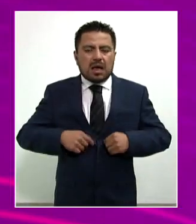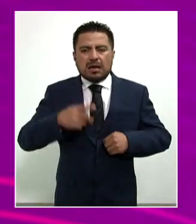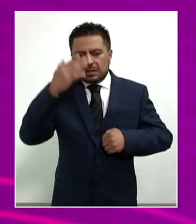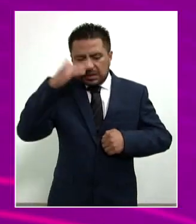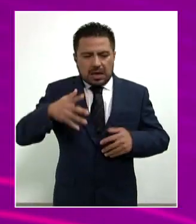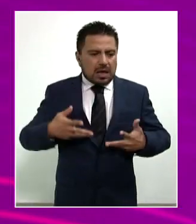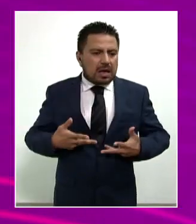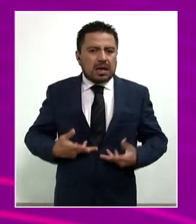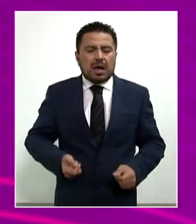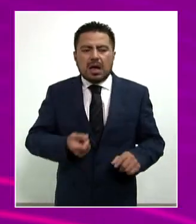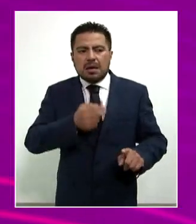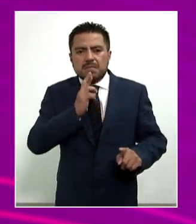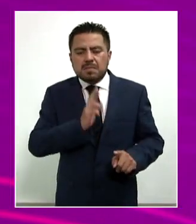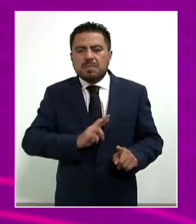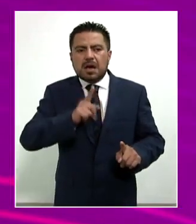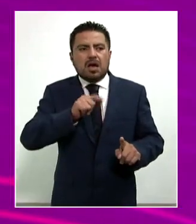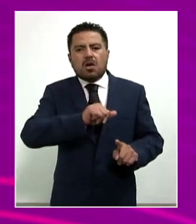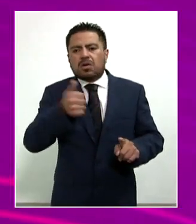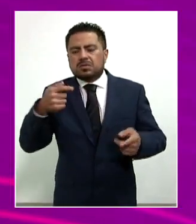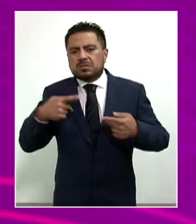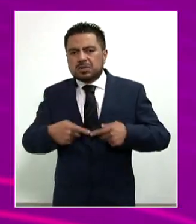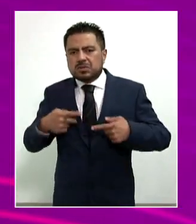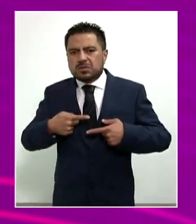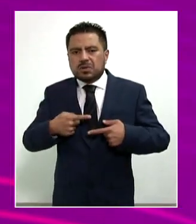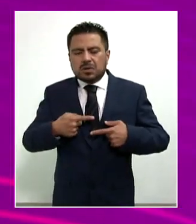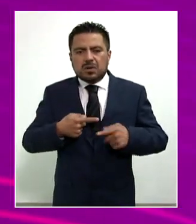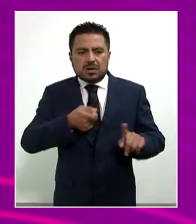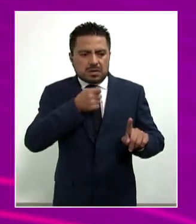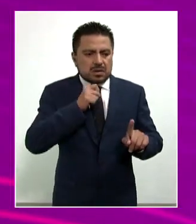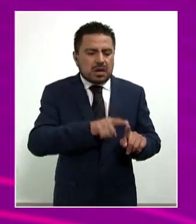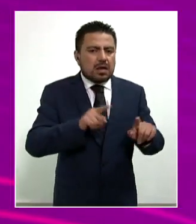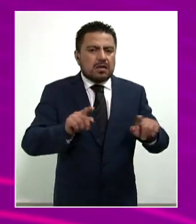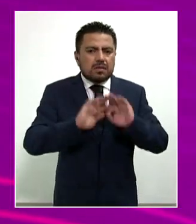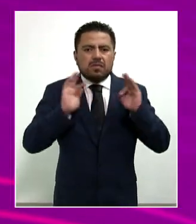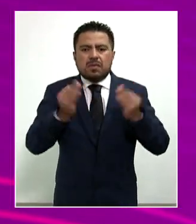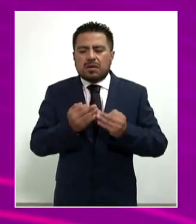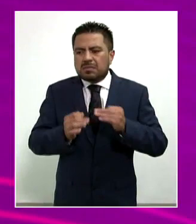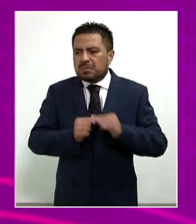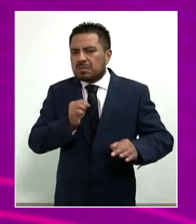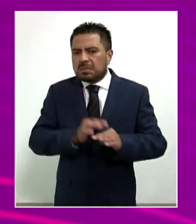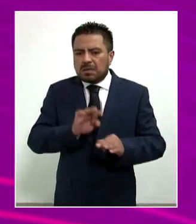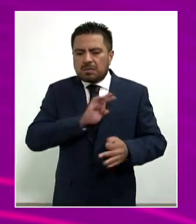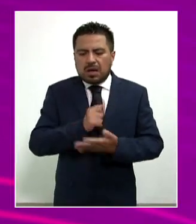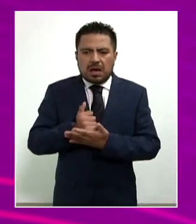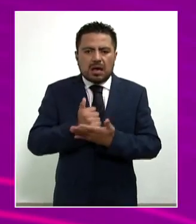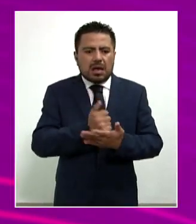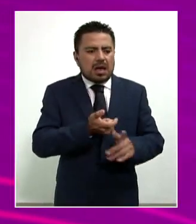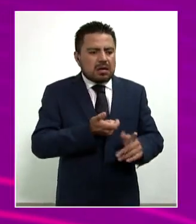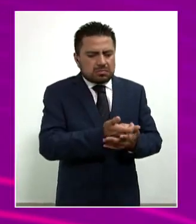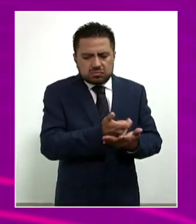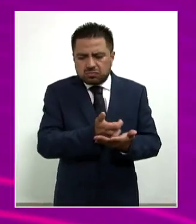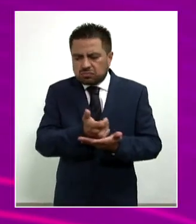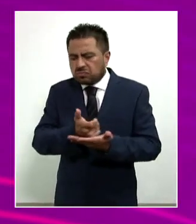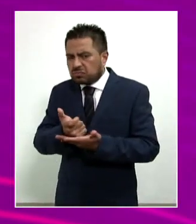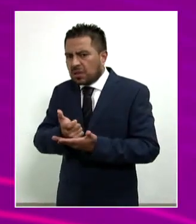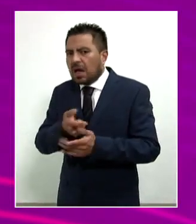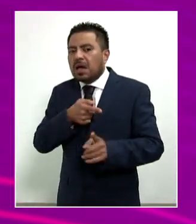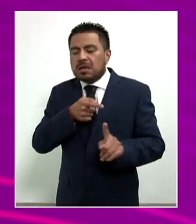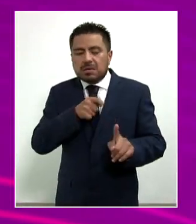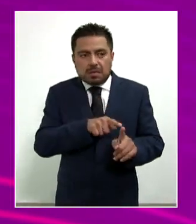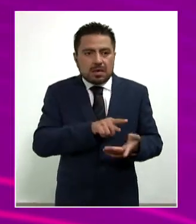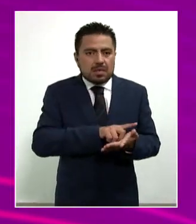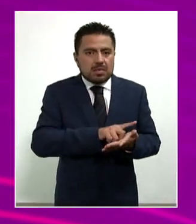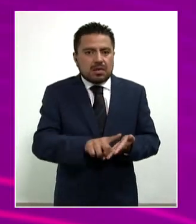gastar su dinero mucho mejor que otra persona. La forma más efectiva de ayudarla es darle dinero y en ese caso es también su